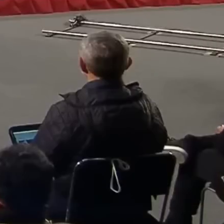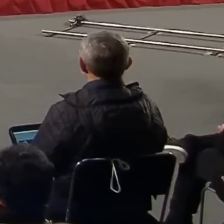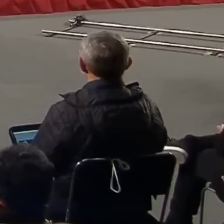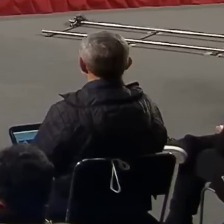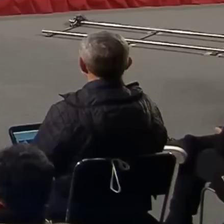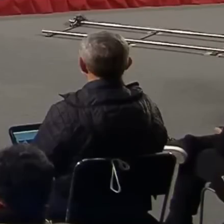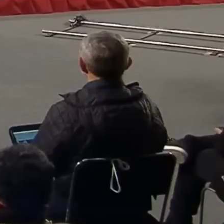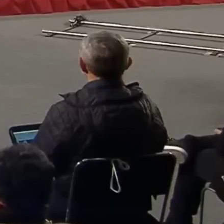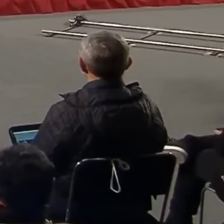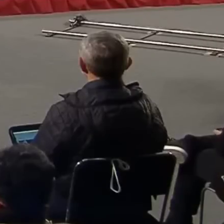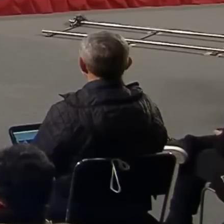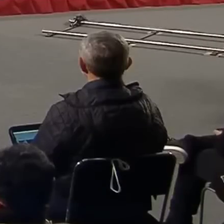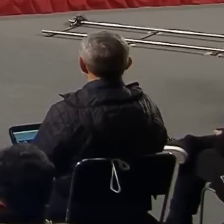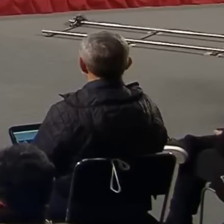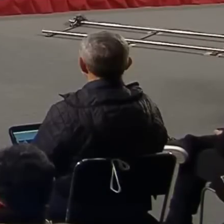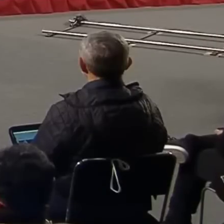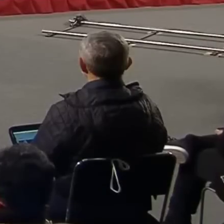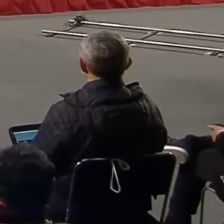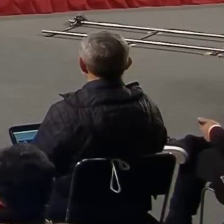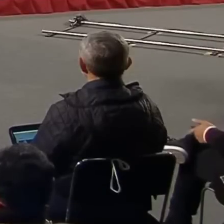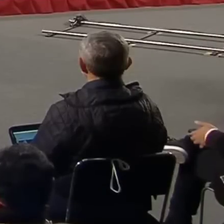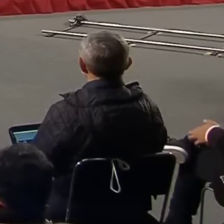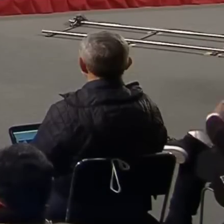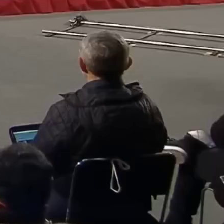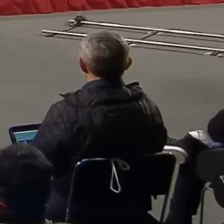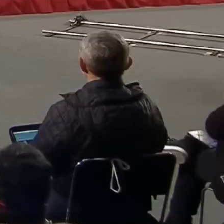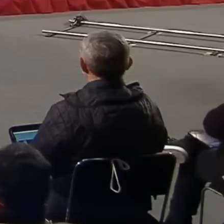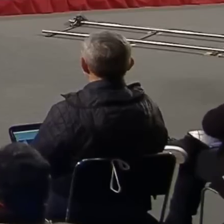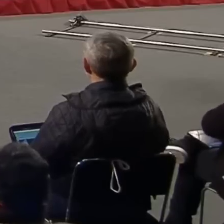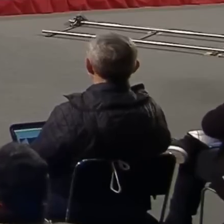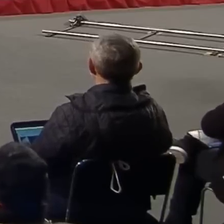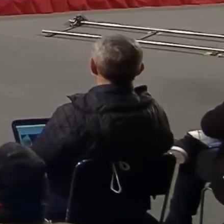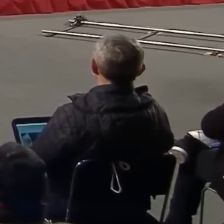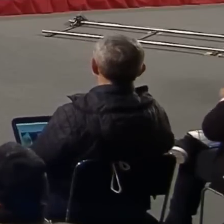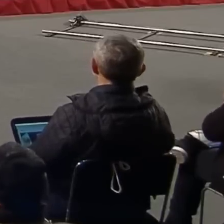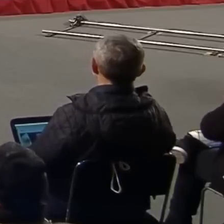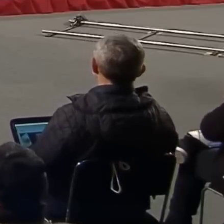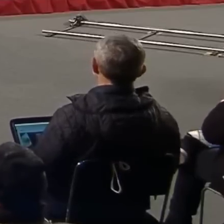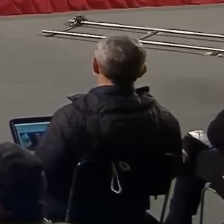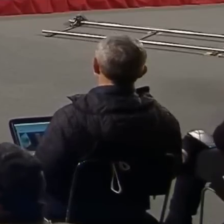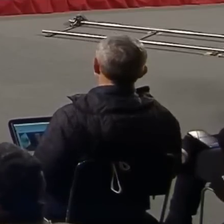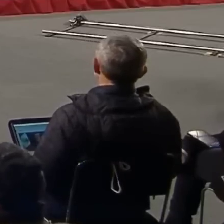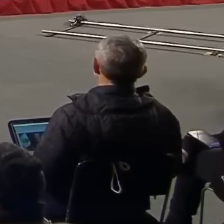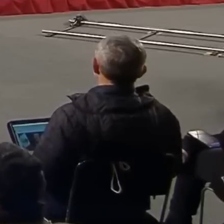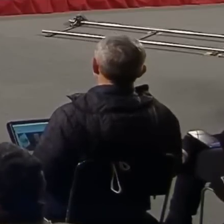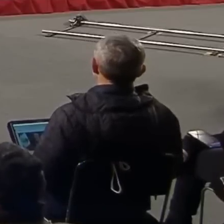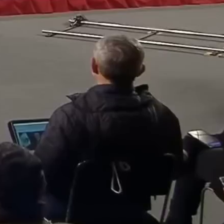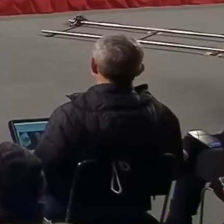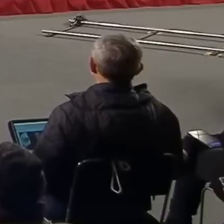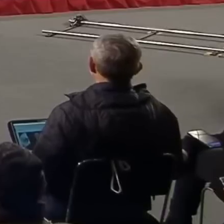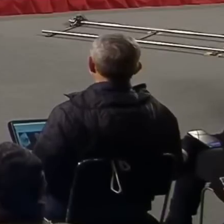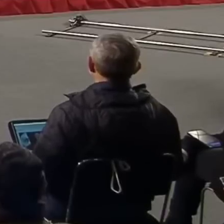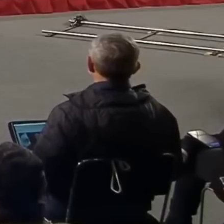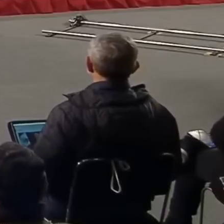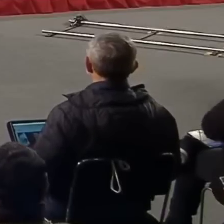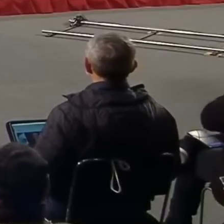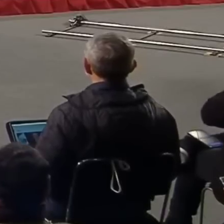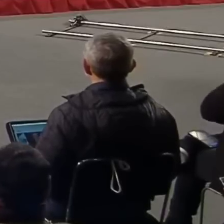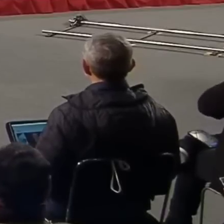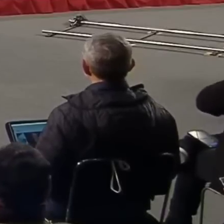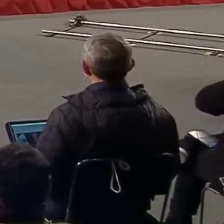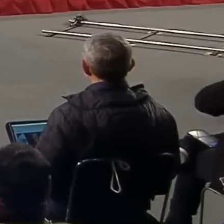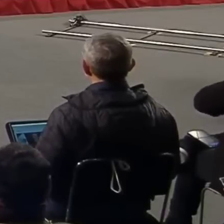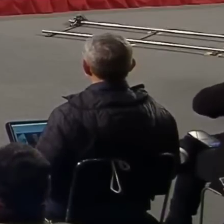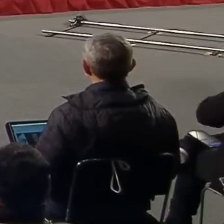la atención que esperaba. Entonces ella presentó mi solicitud en la segunda